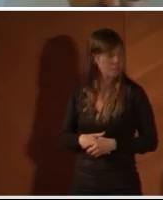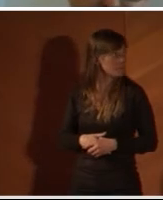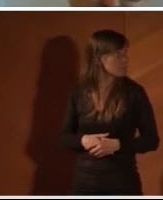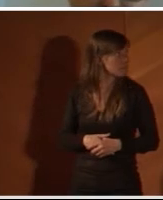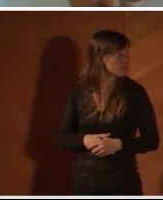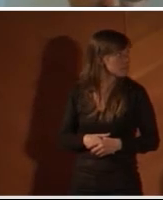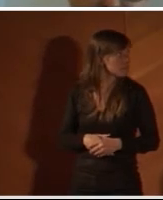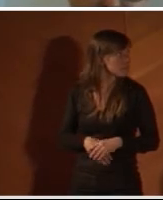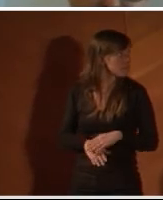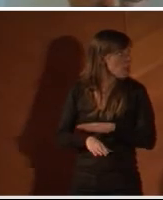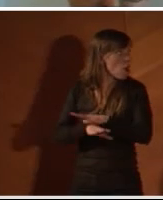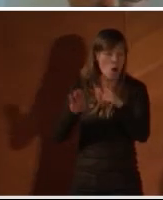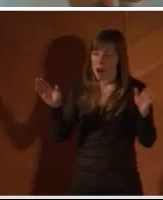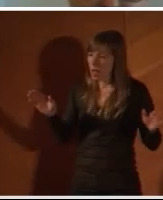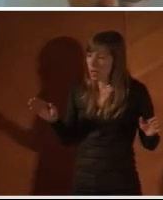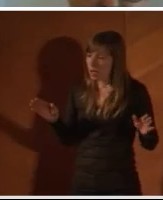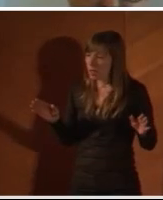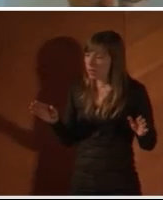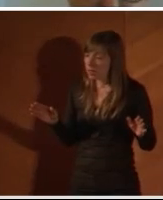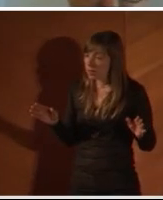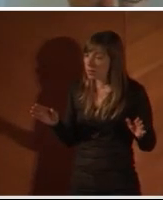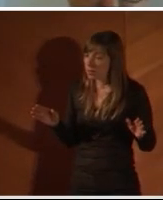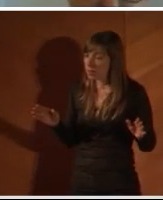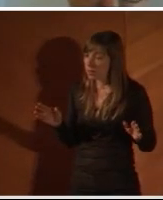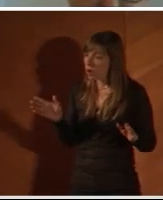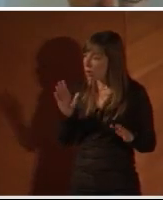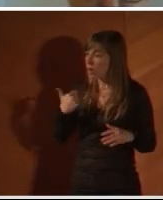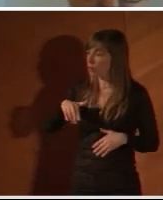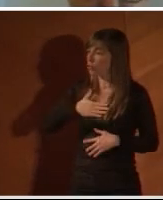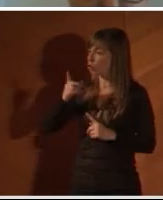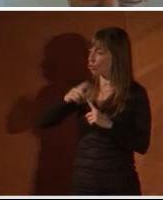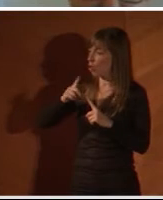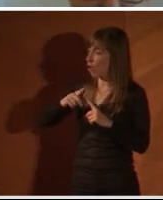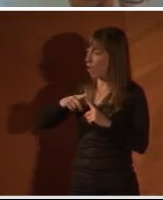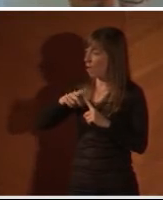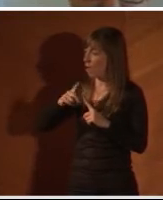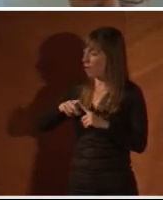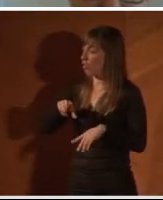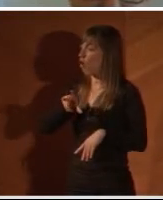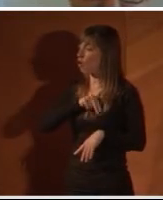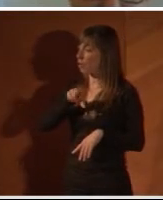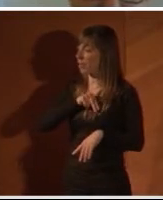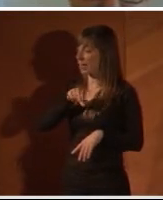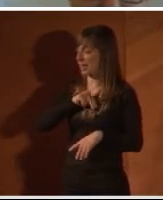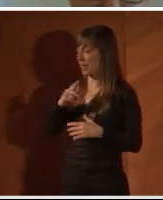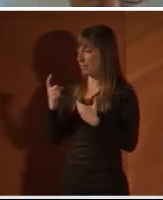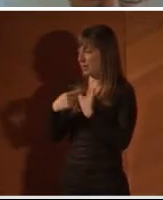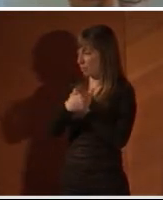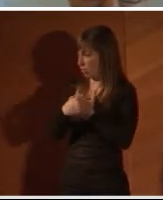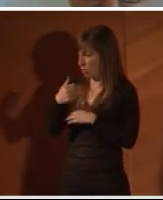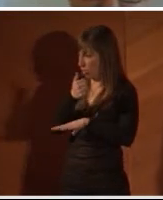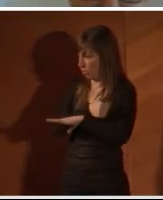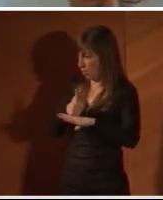Hola. Hola, ¿qué tal? Buenos días a todos. Desde Toledo, desde la Concejalía de Participación Ciudadana, nos